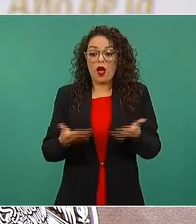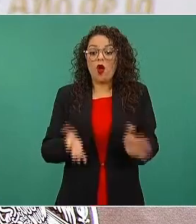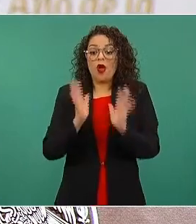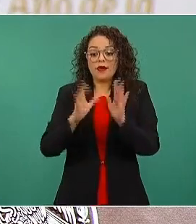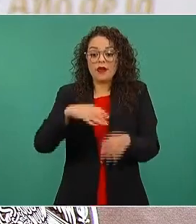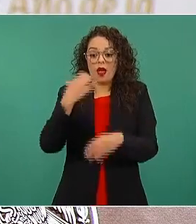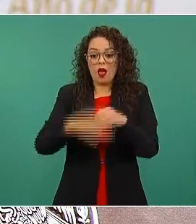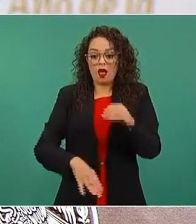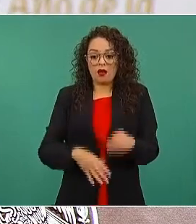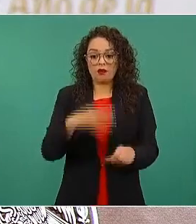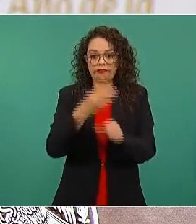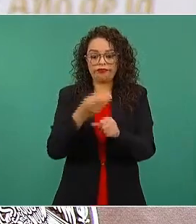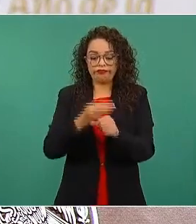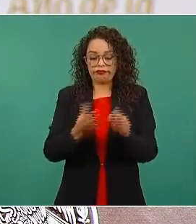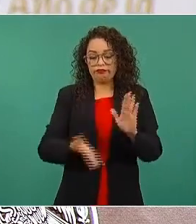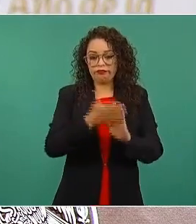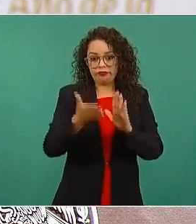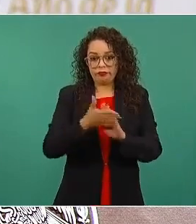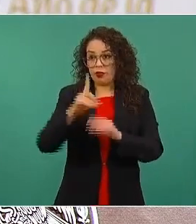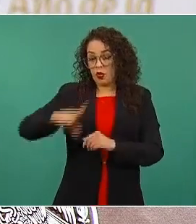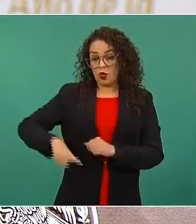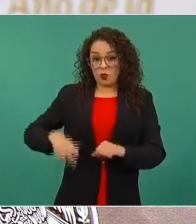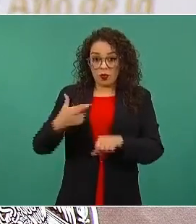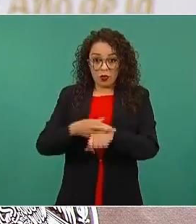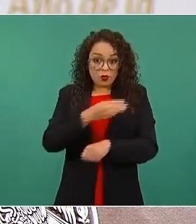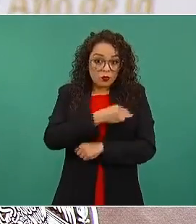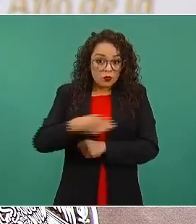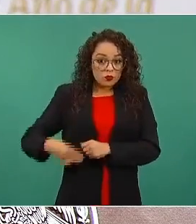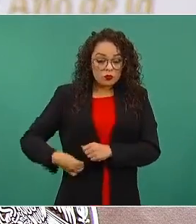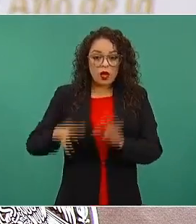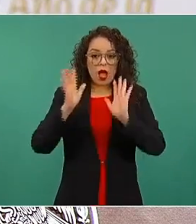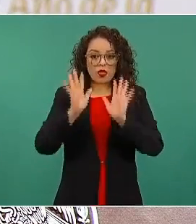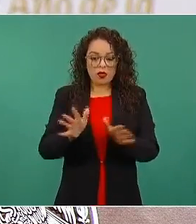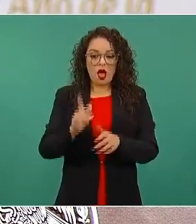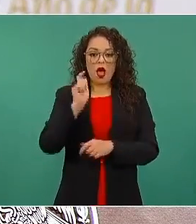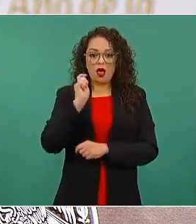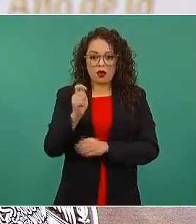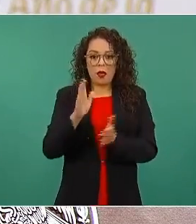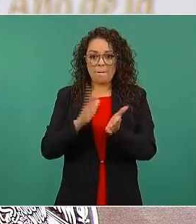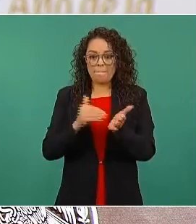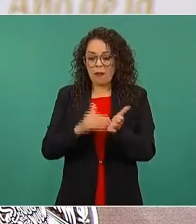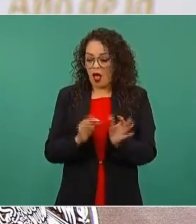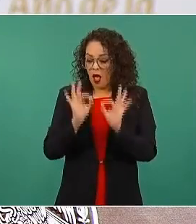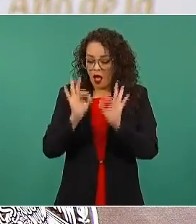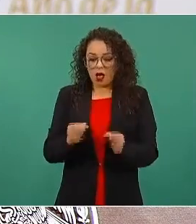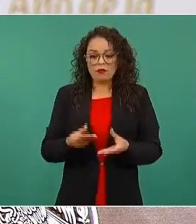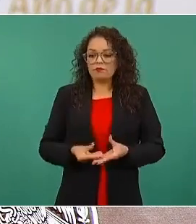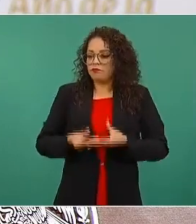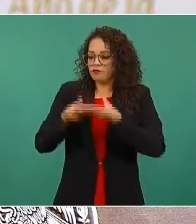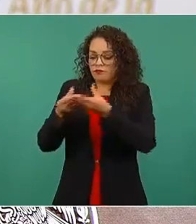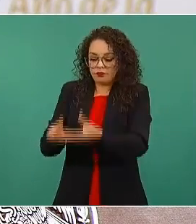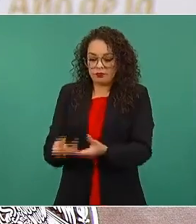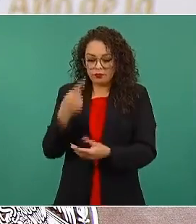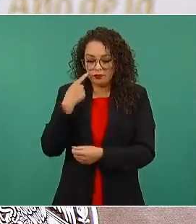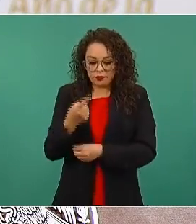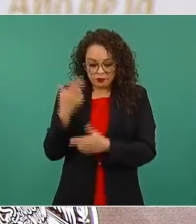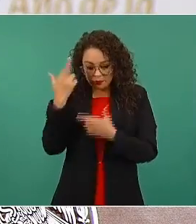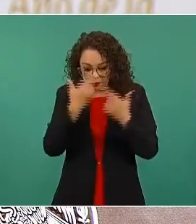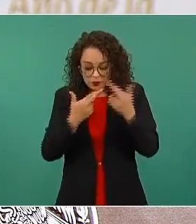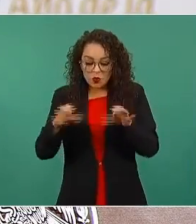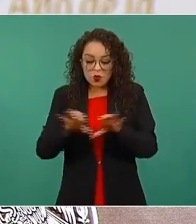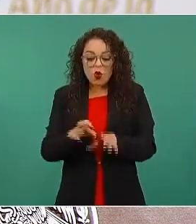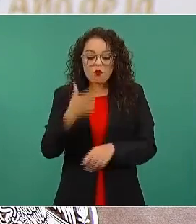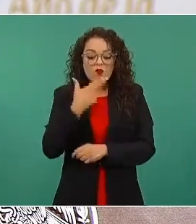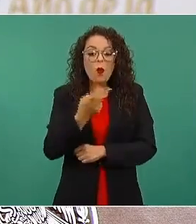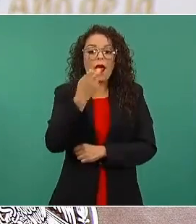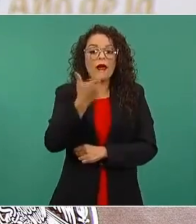el gobierno municipal comprobó o entregó toda la comprobación física documental del ejercicio de ese recurso,